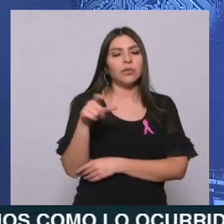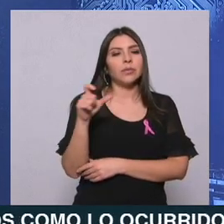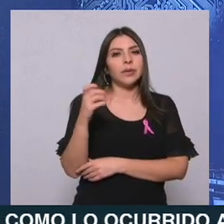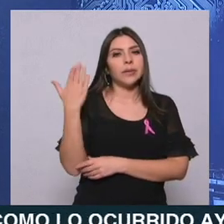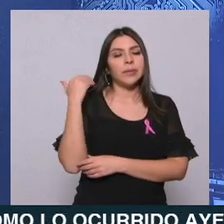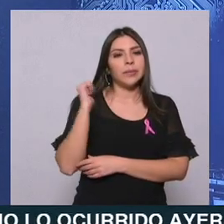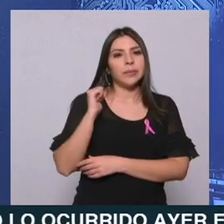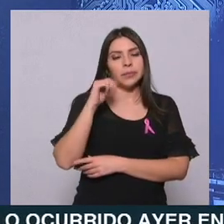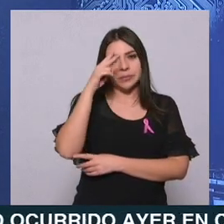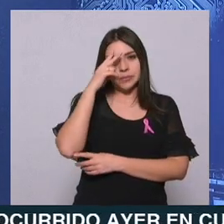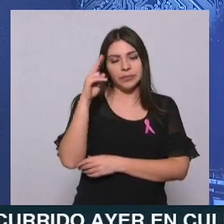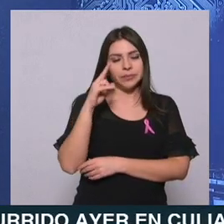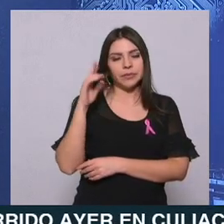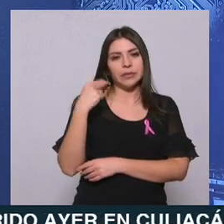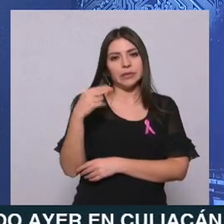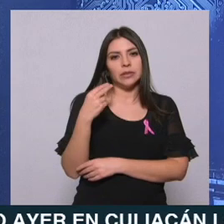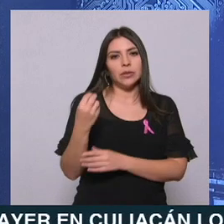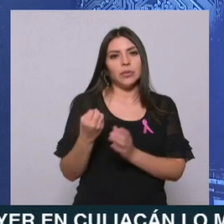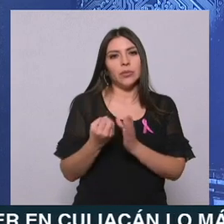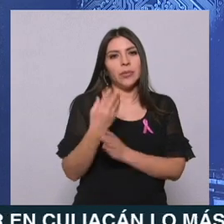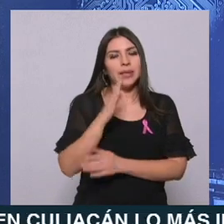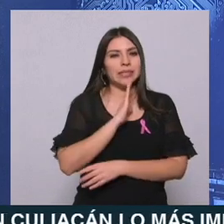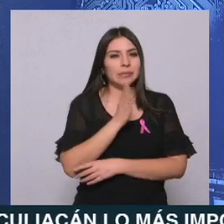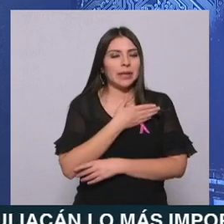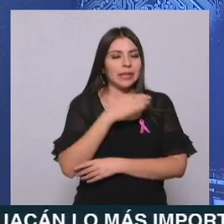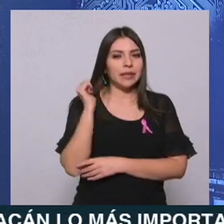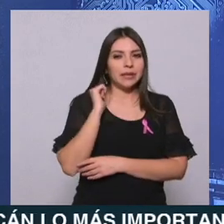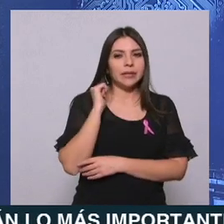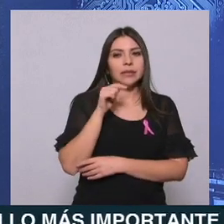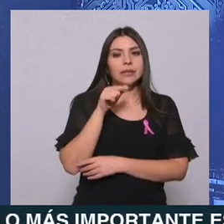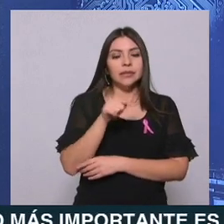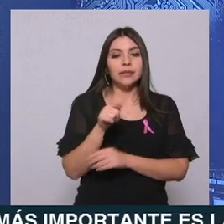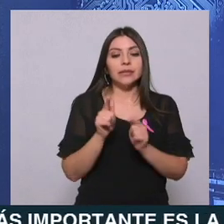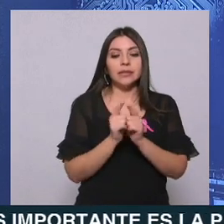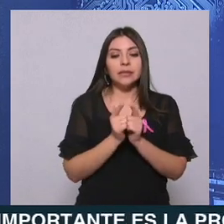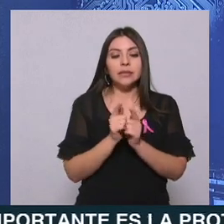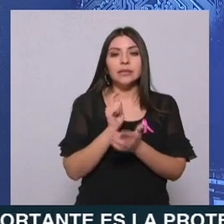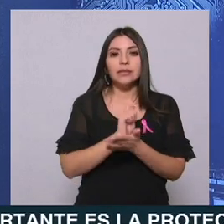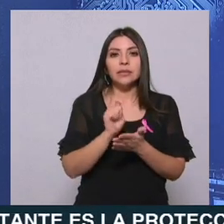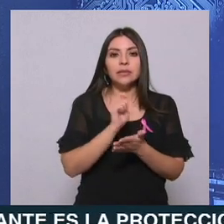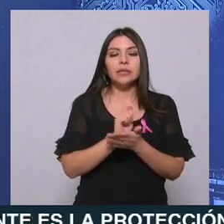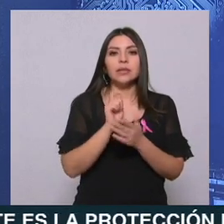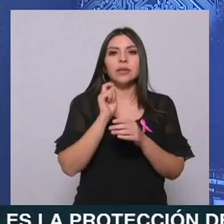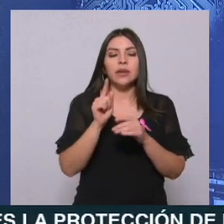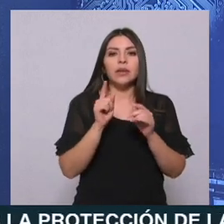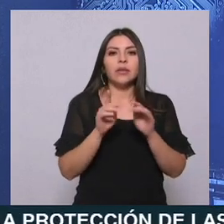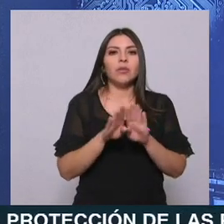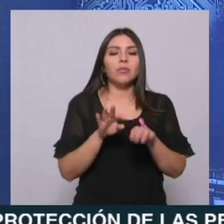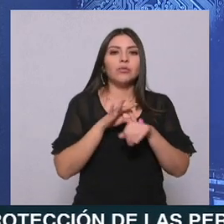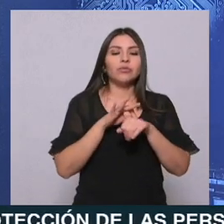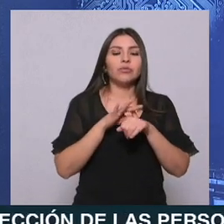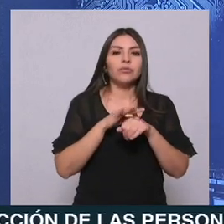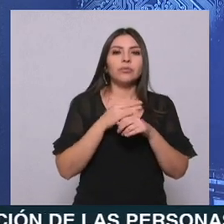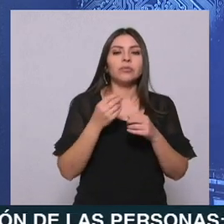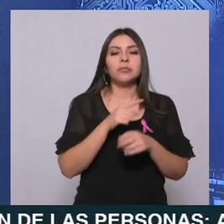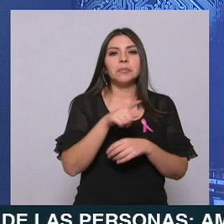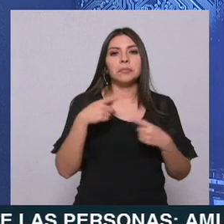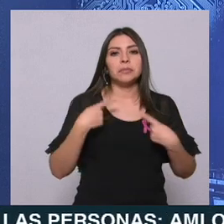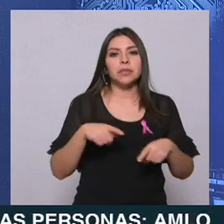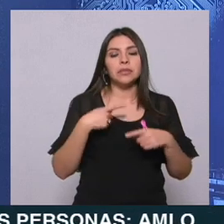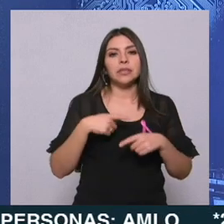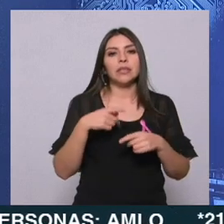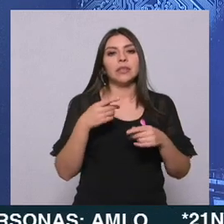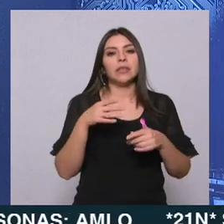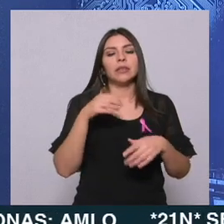del Tribunal del Santo Oficio Novohispano. En este texto se da voz a presos, jueces, testigos, familiares y enemigos para revivir a